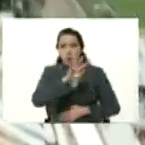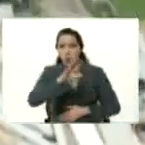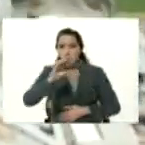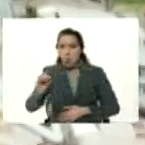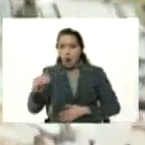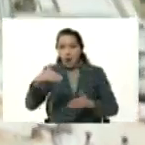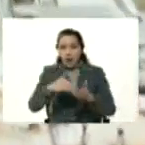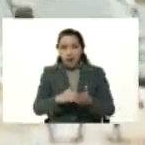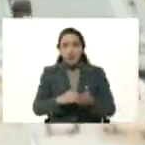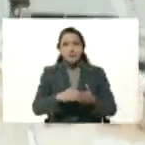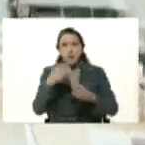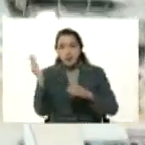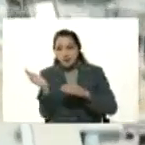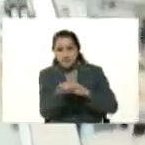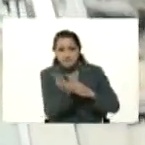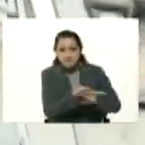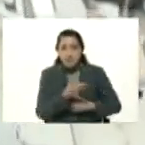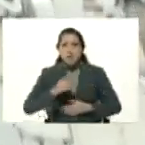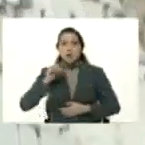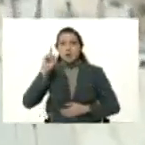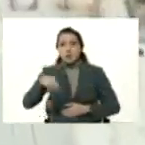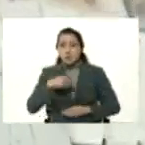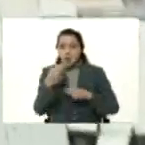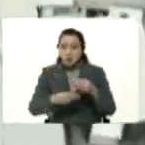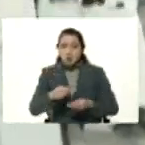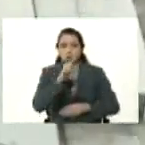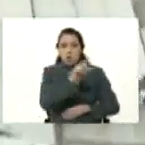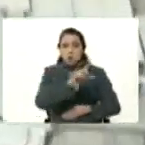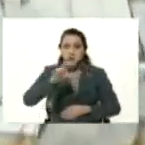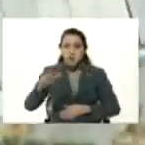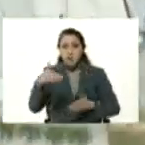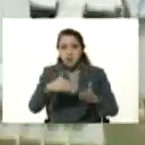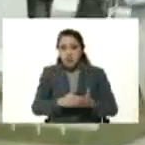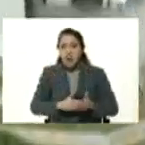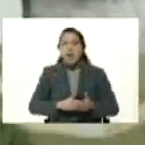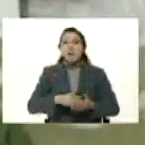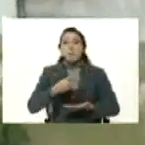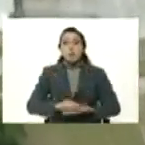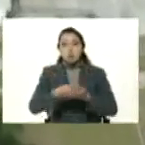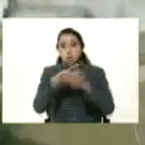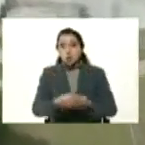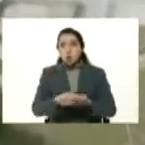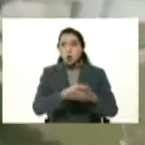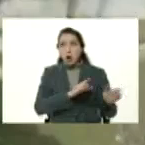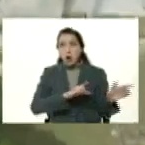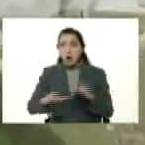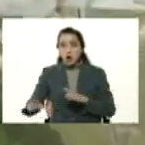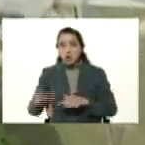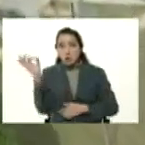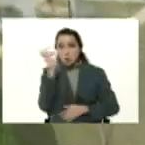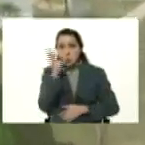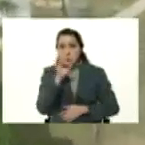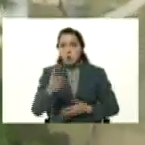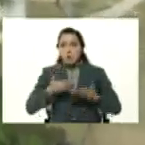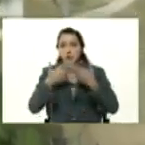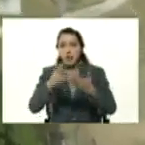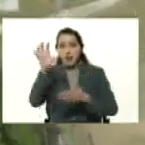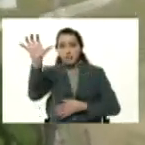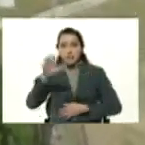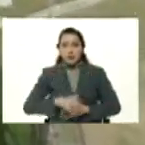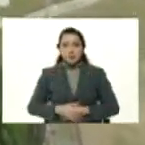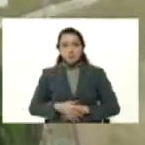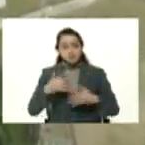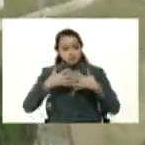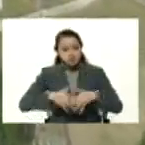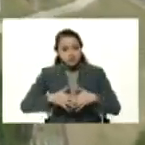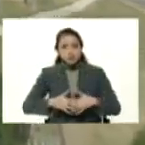animales a matadero, generando más de 13.000 toneladas de cerdo en pies para nuestra patria. Una empresa que posee todo el